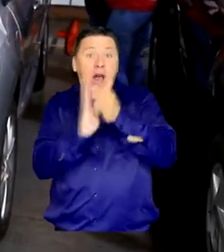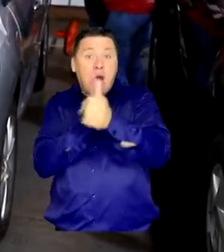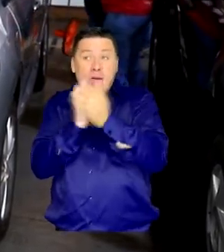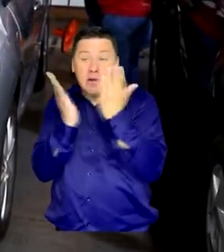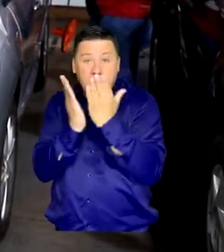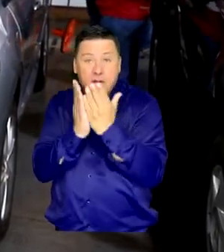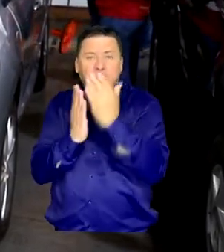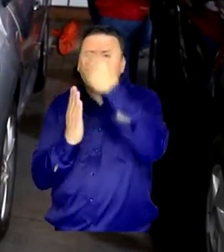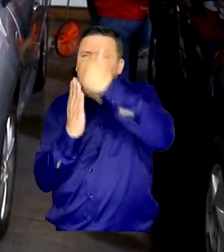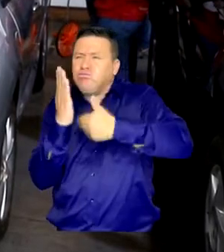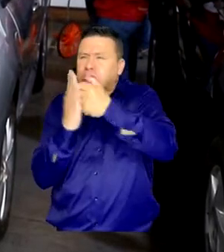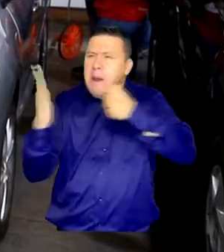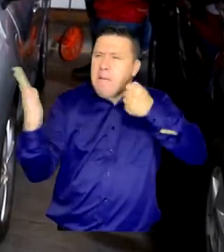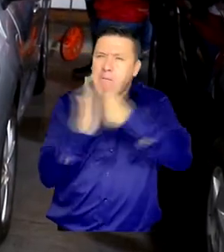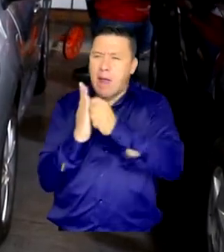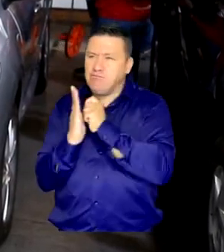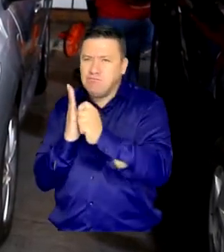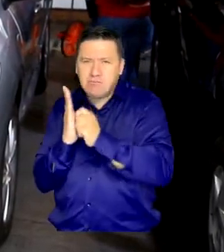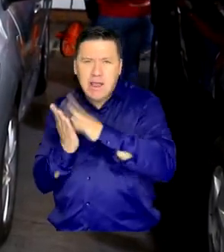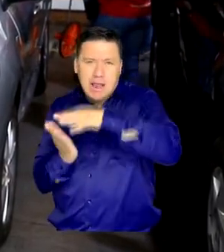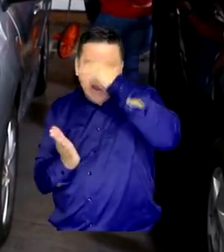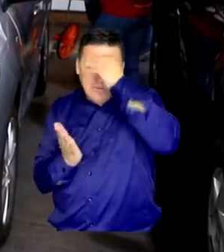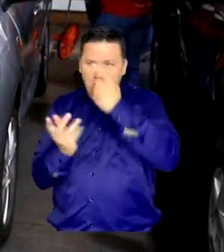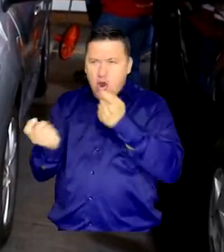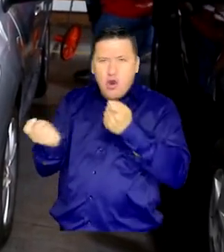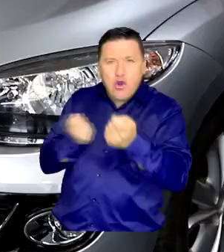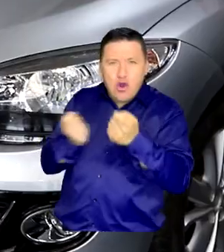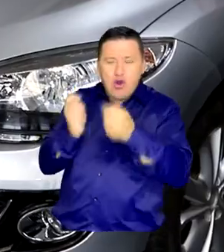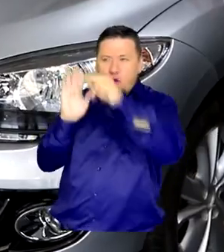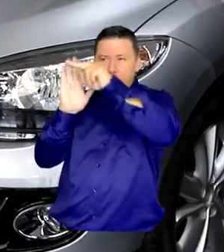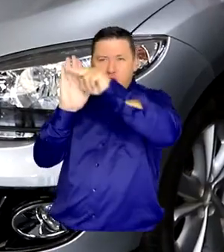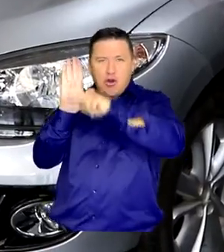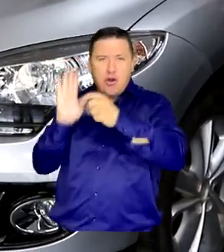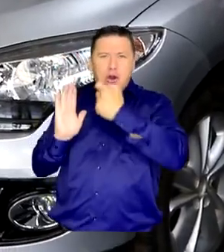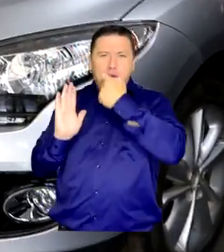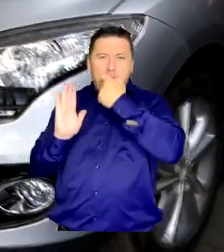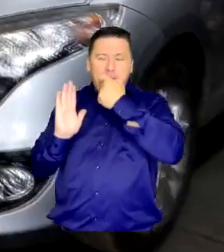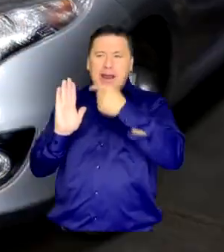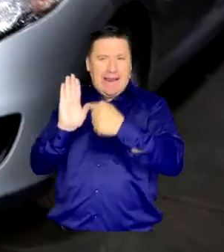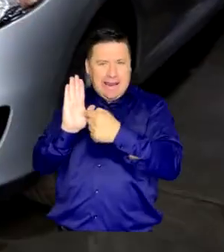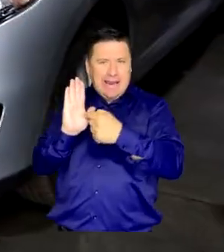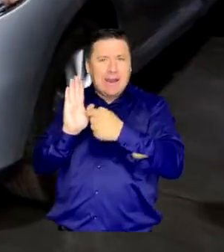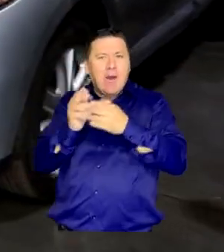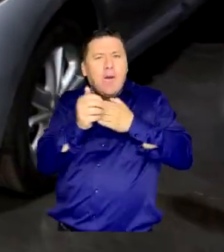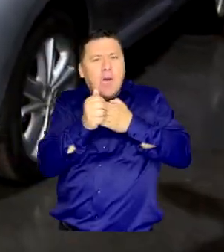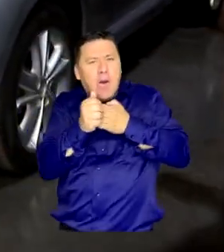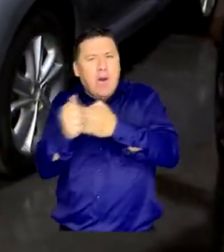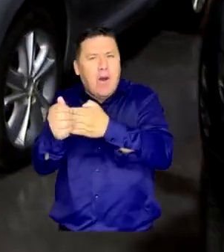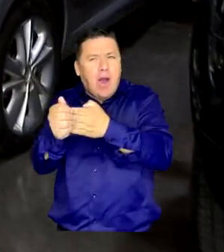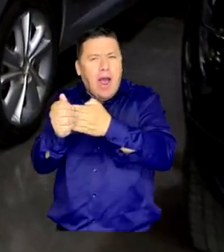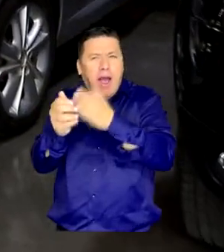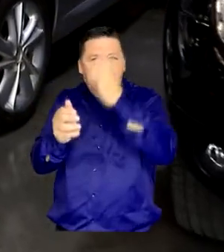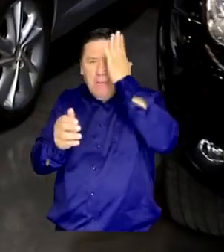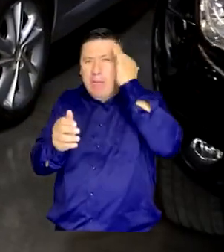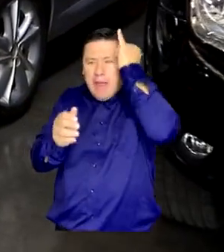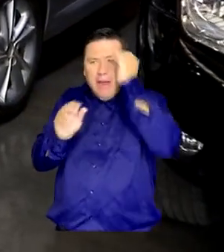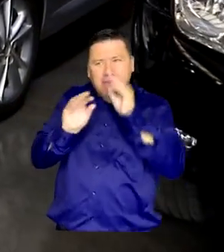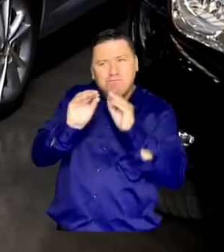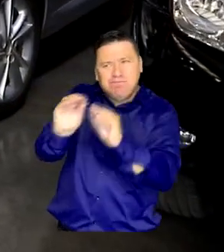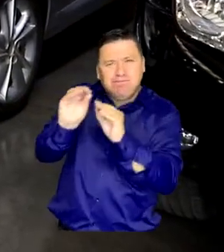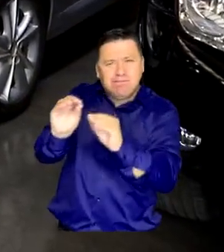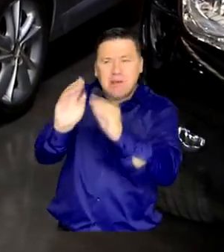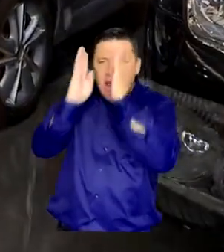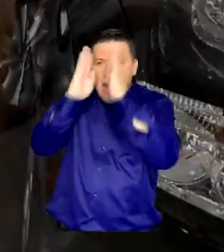como documentar accidentes de tránsito, controlar las normas de tránsito, orientar procesos pedagógicos,